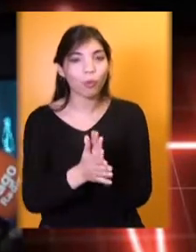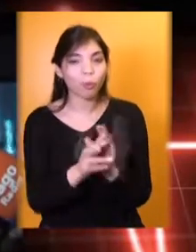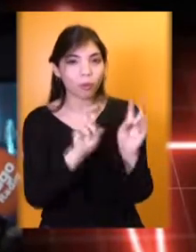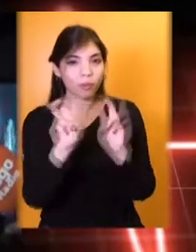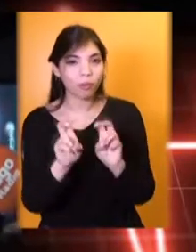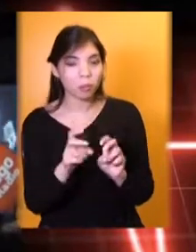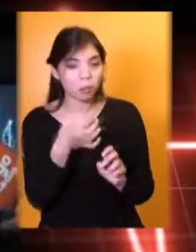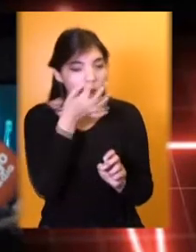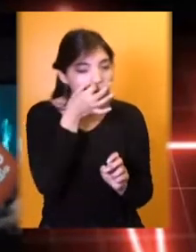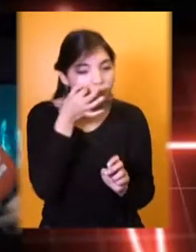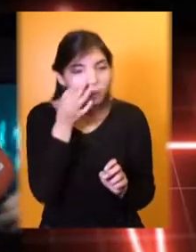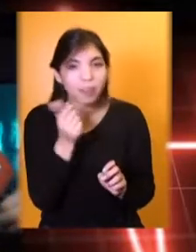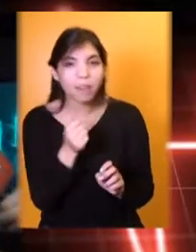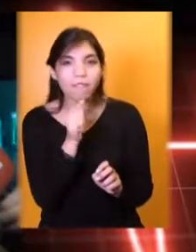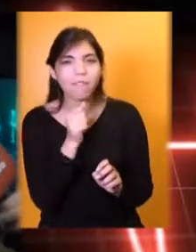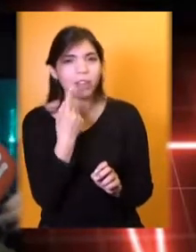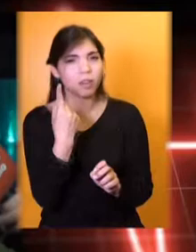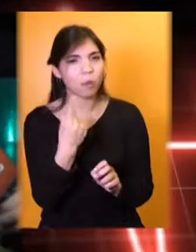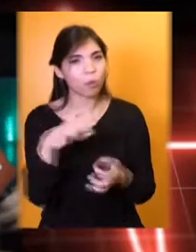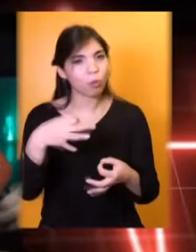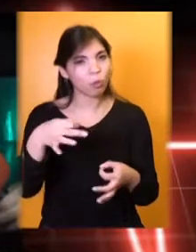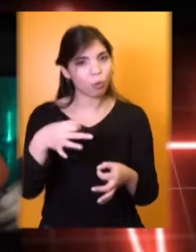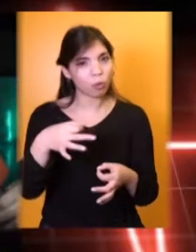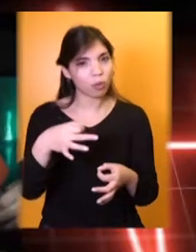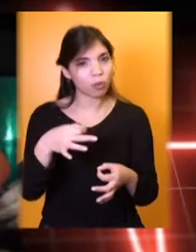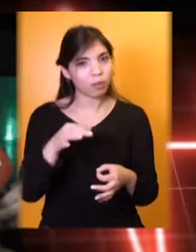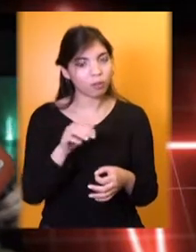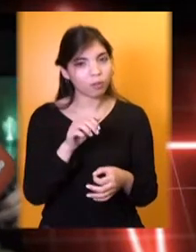las observaciones, no falta solo un documento, y